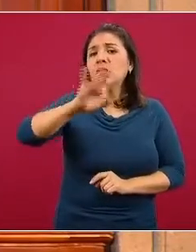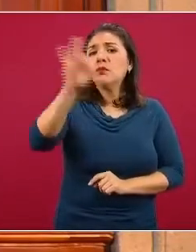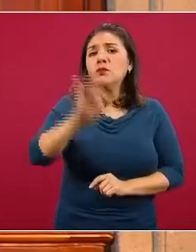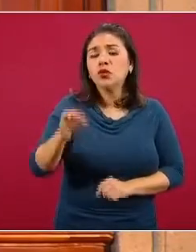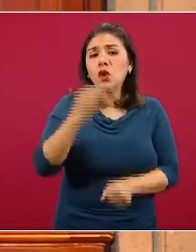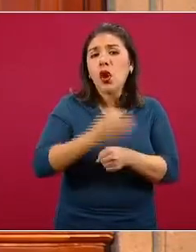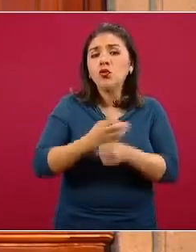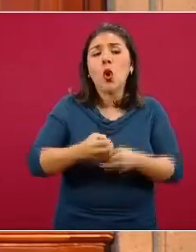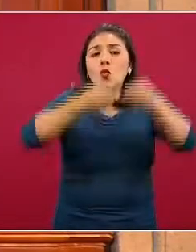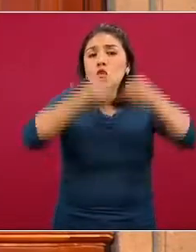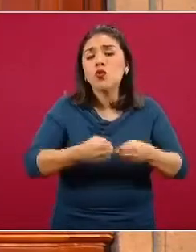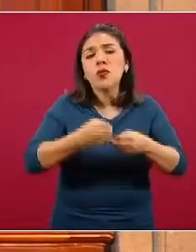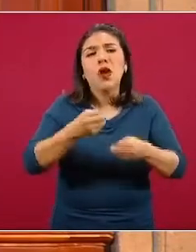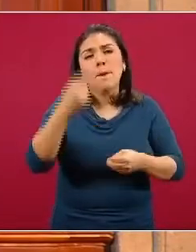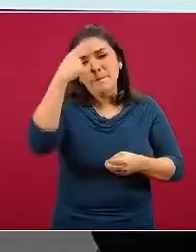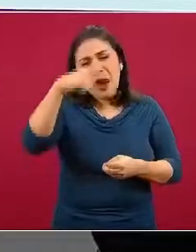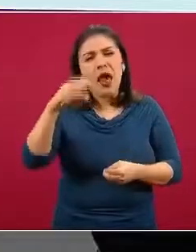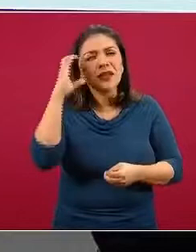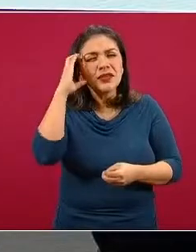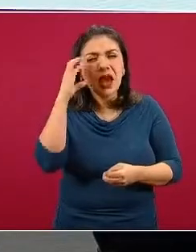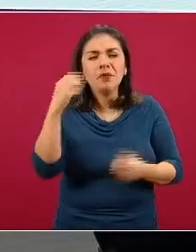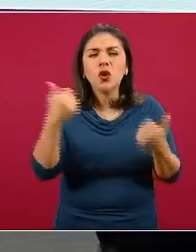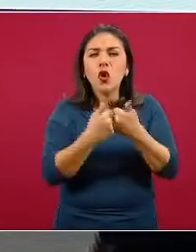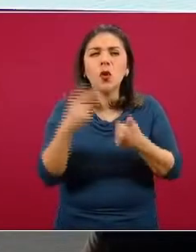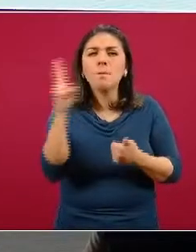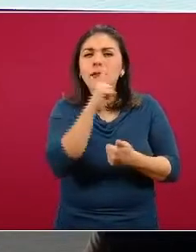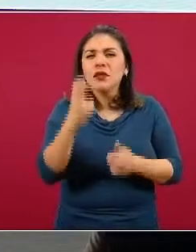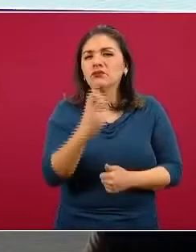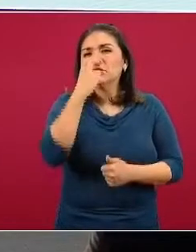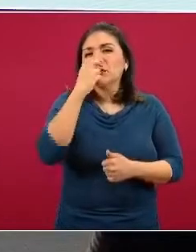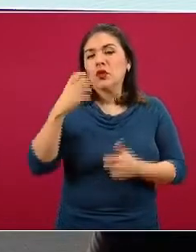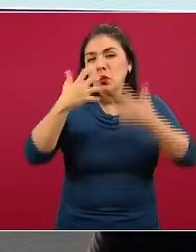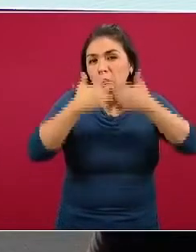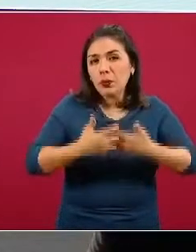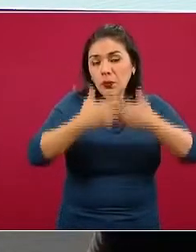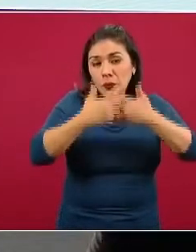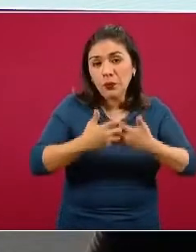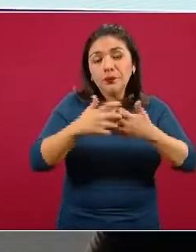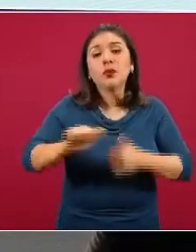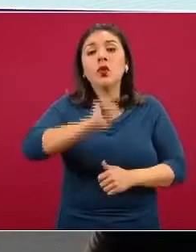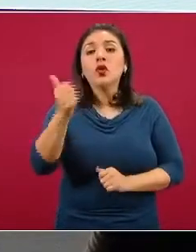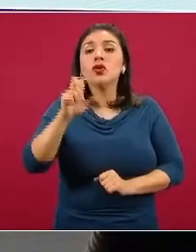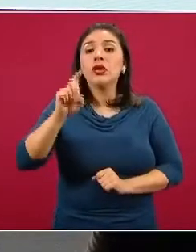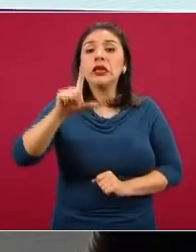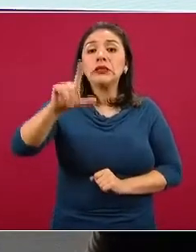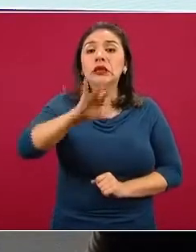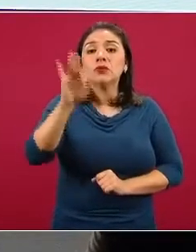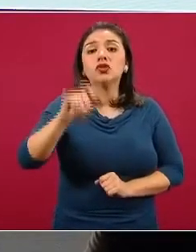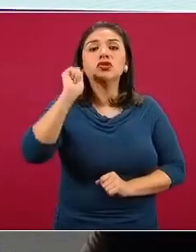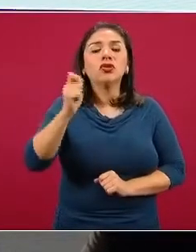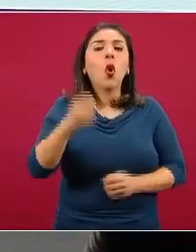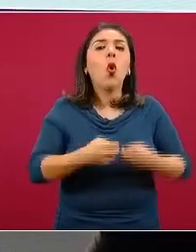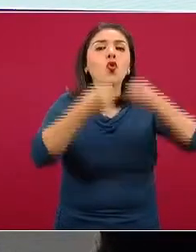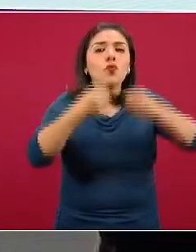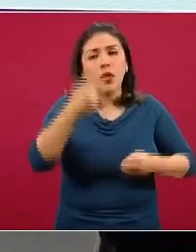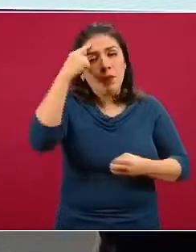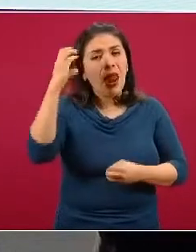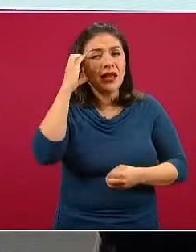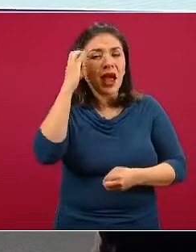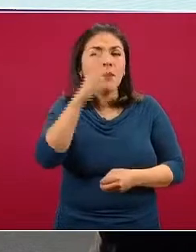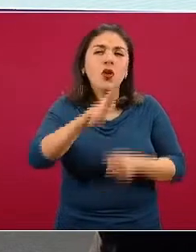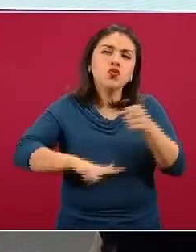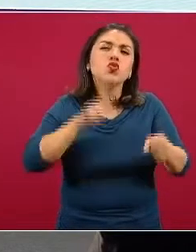la ocupación de camas con ventilador y 37% es la ocupación de camas generales, y lógicamente